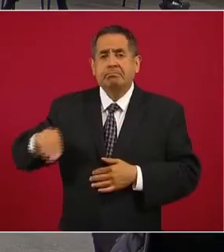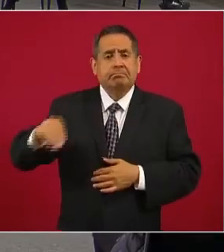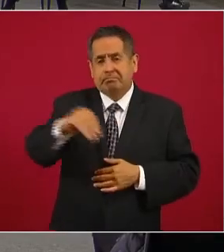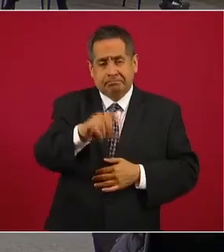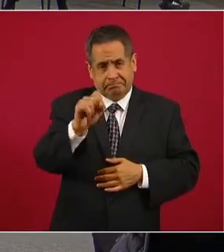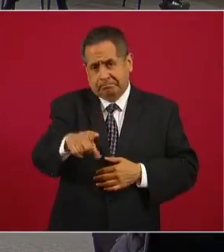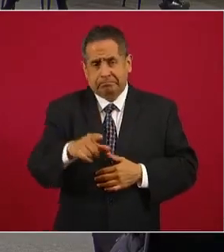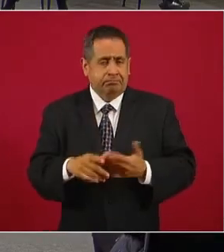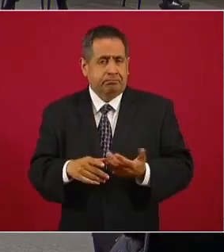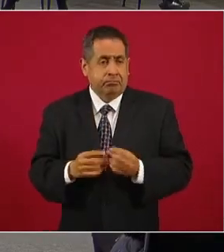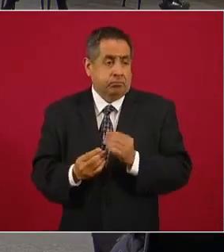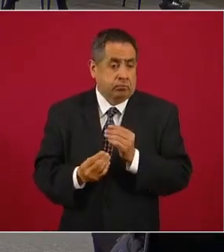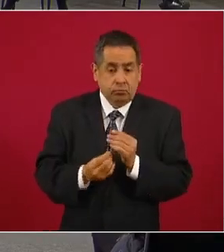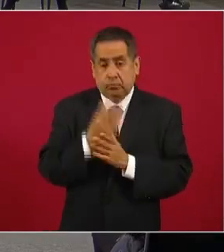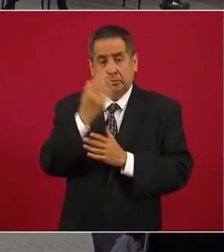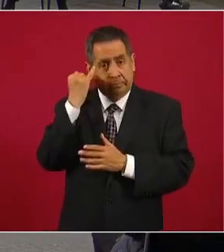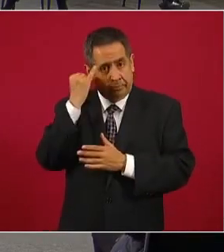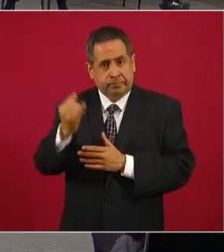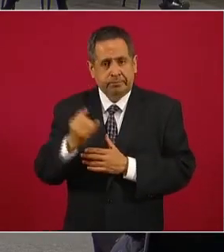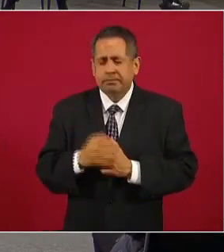Entonces, no es algo nuevo.